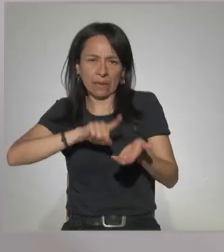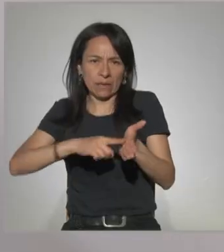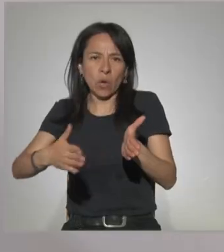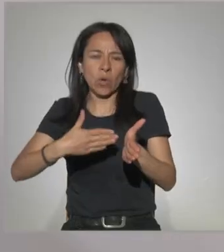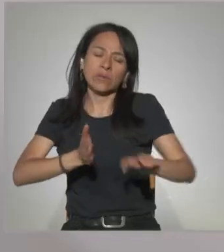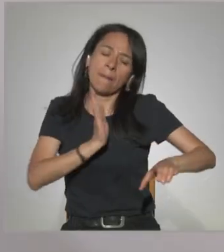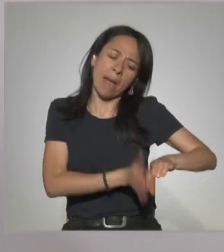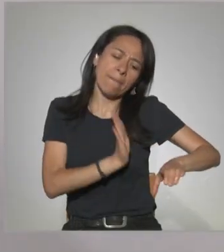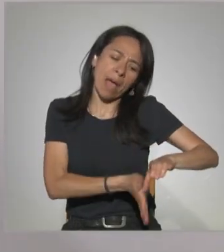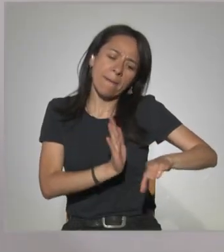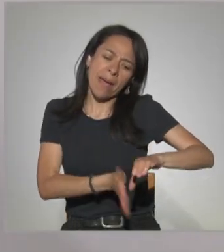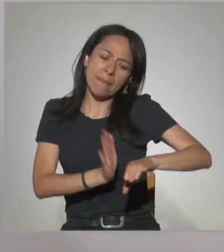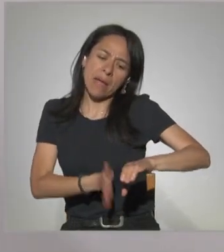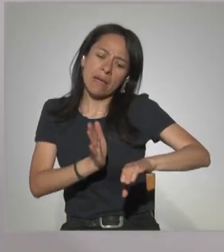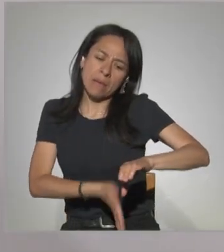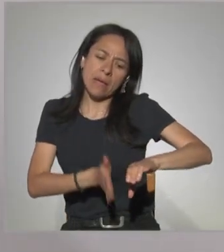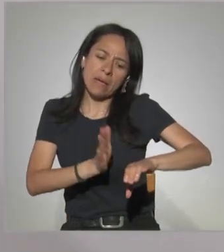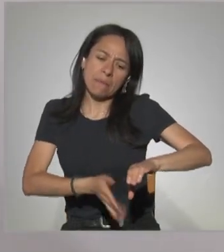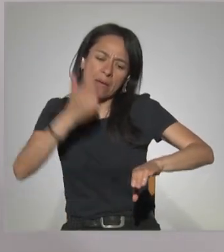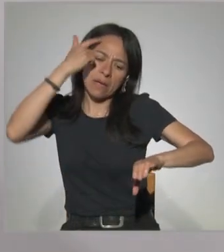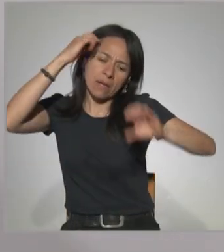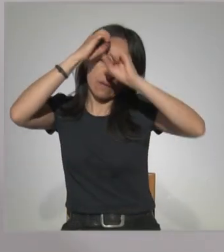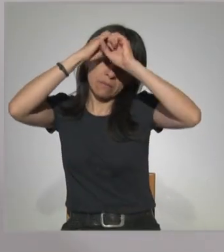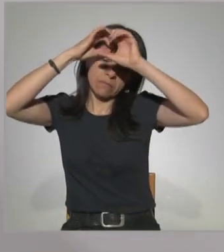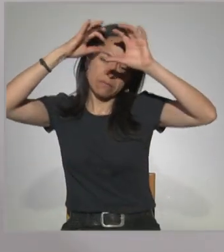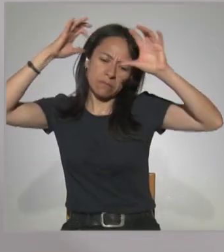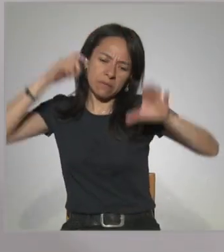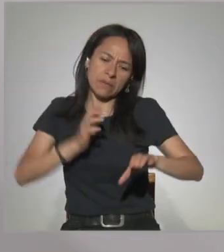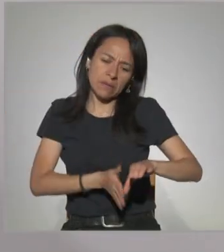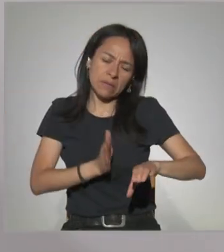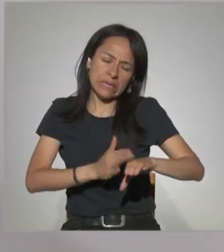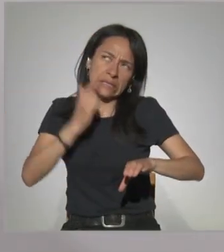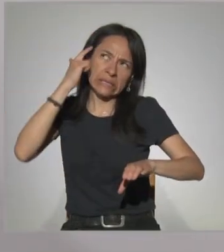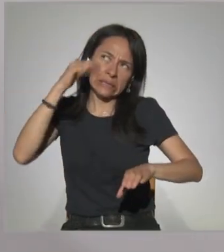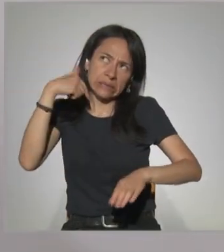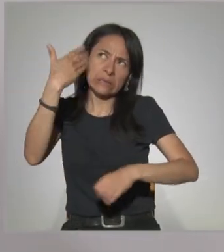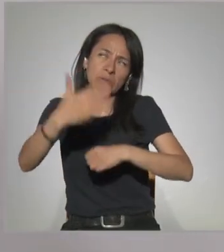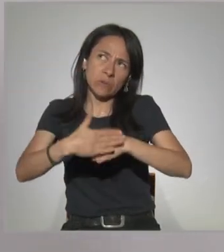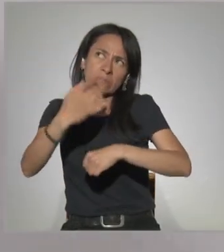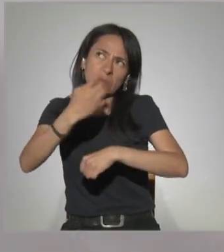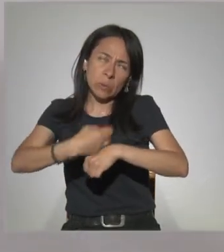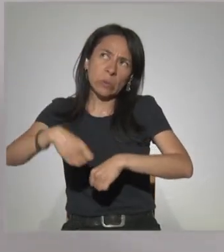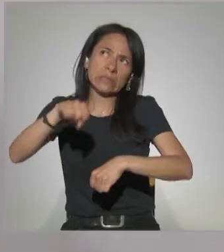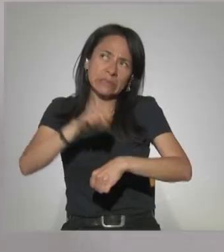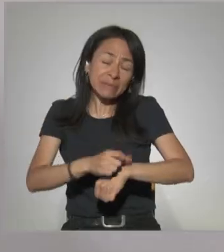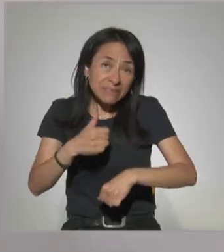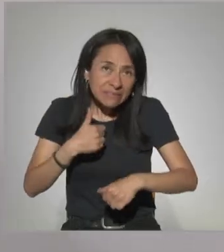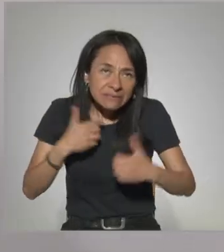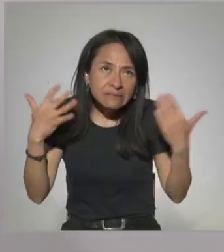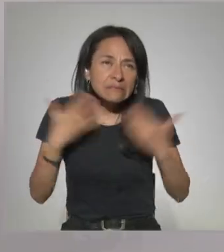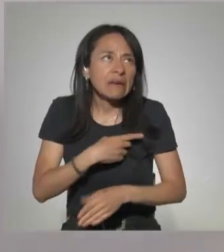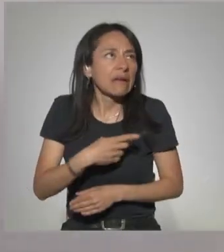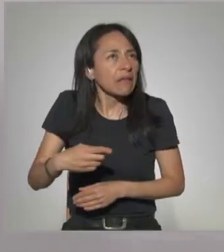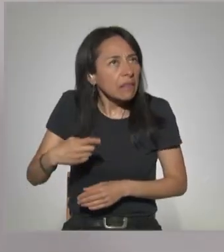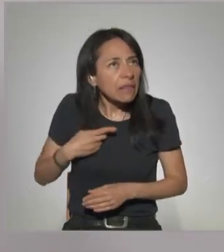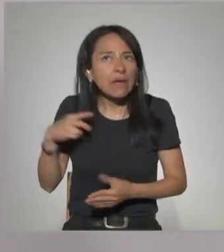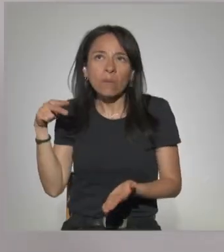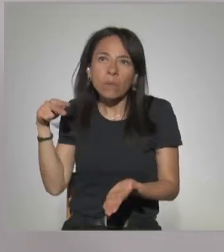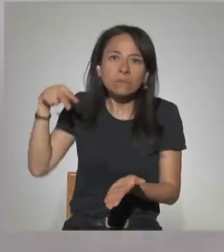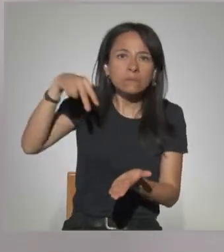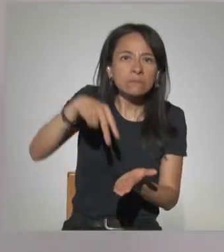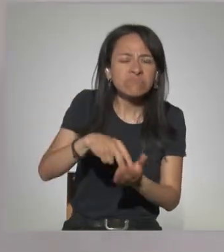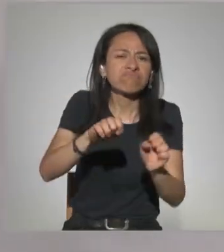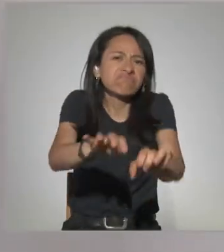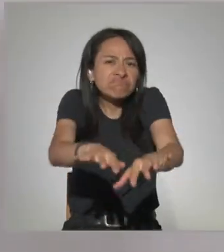yo me estoy acordando que la semana que entra tengo que presentar ante un comité de personas